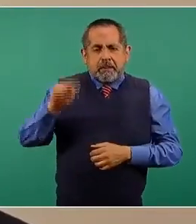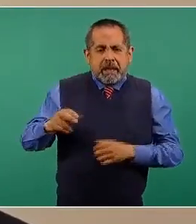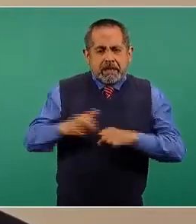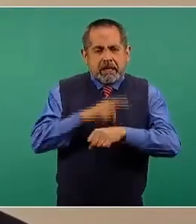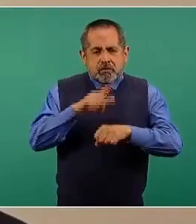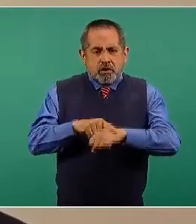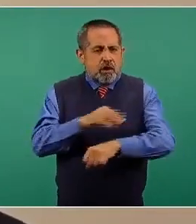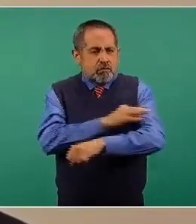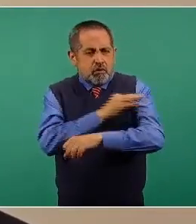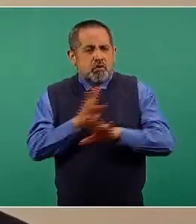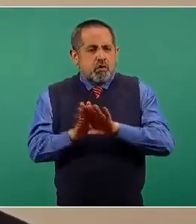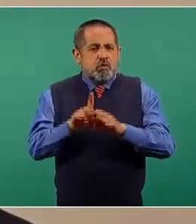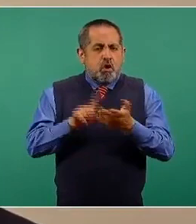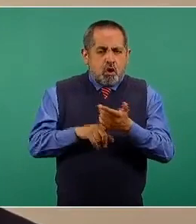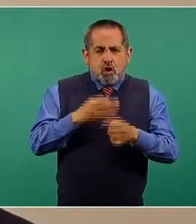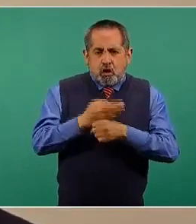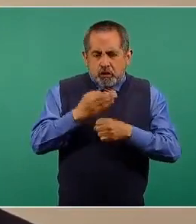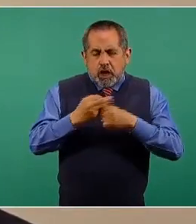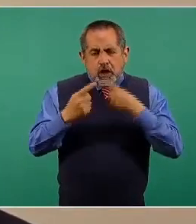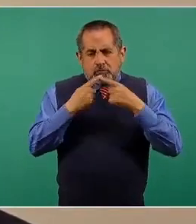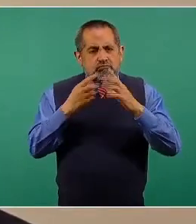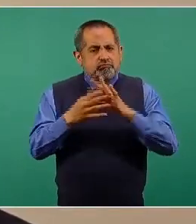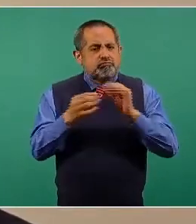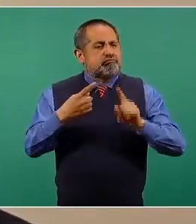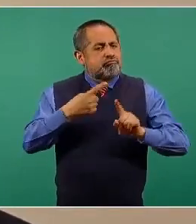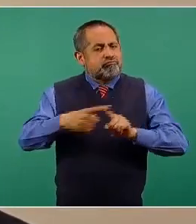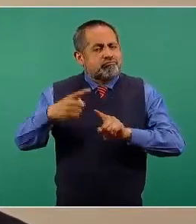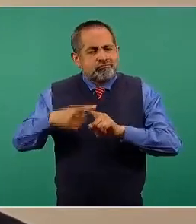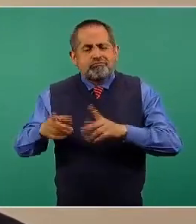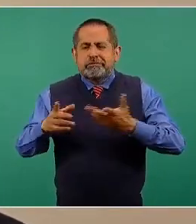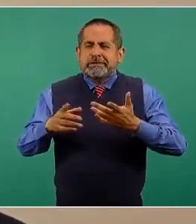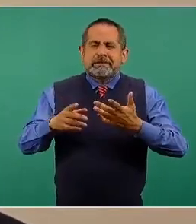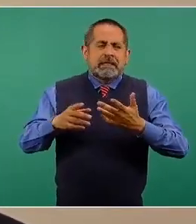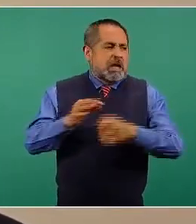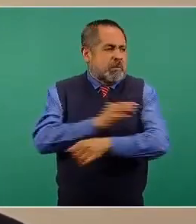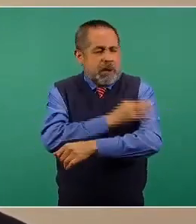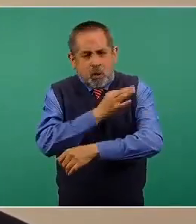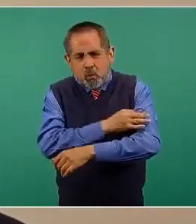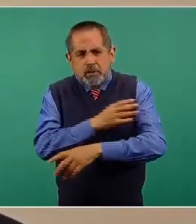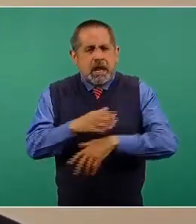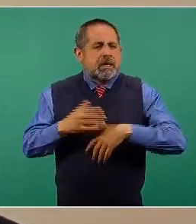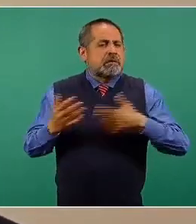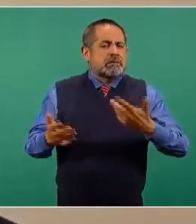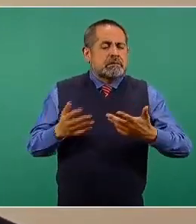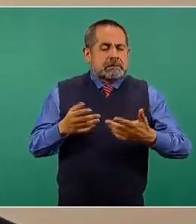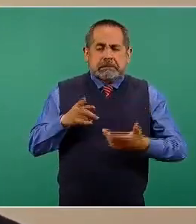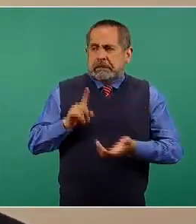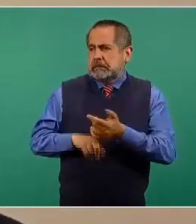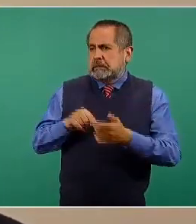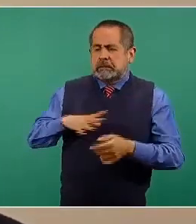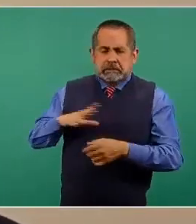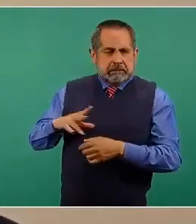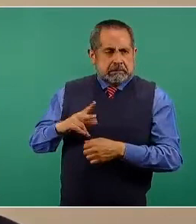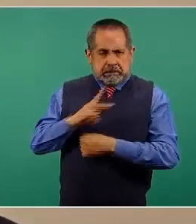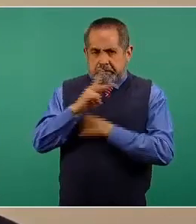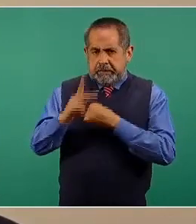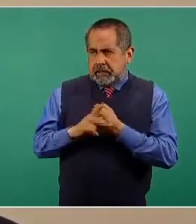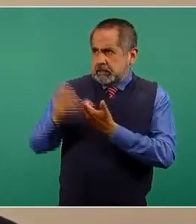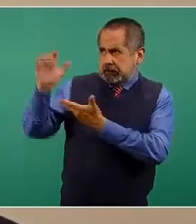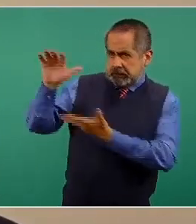a través de la cual estamos aplicando las diferentes vacunas que ya tenemos en el país, obviamente